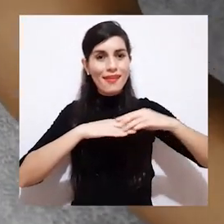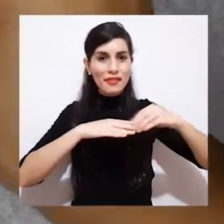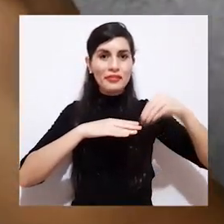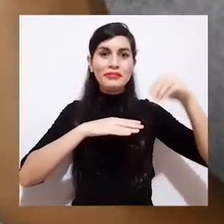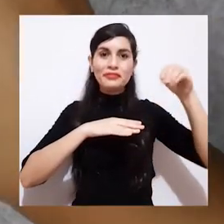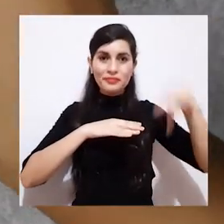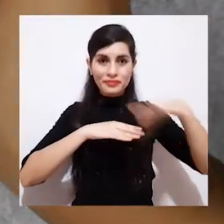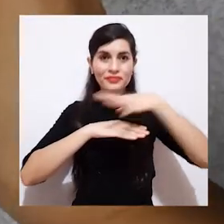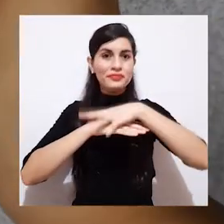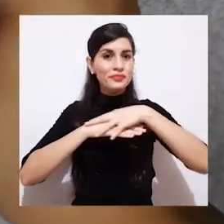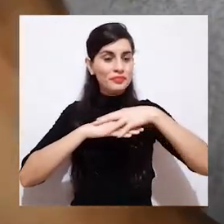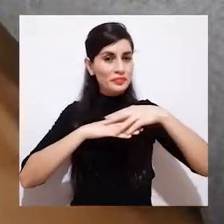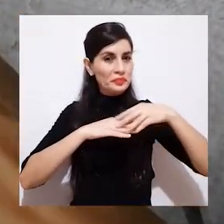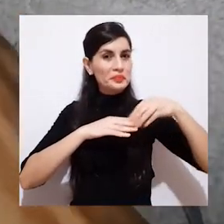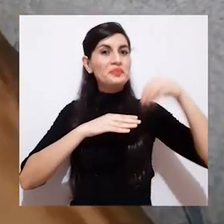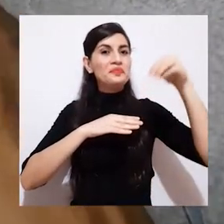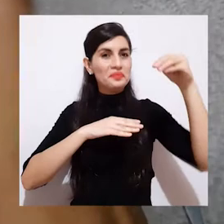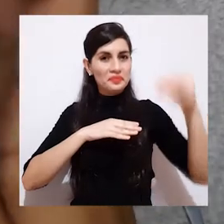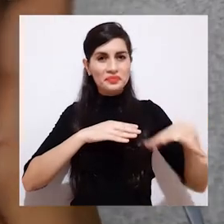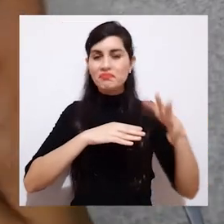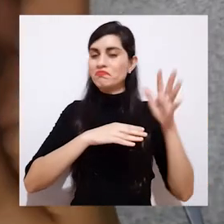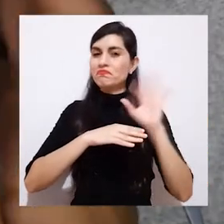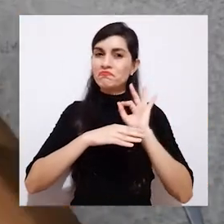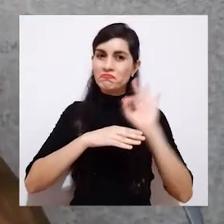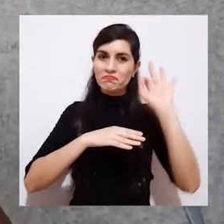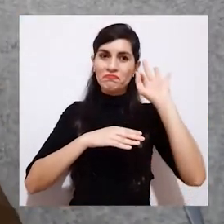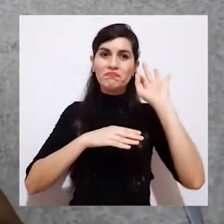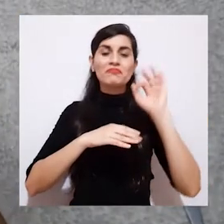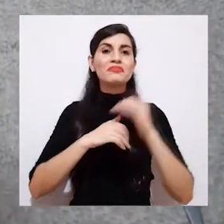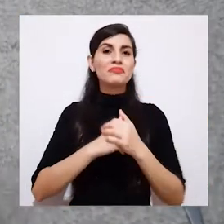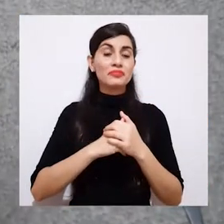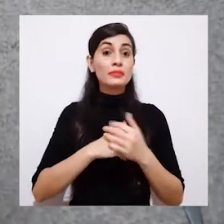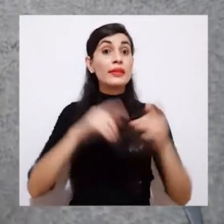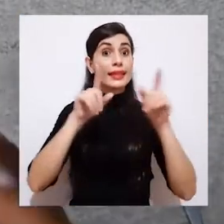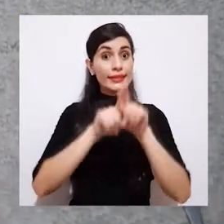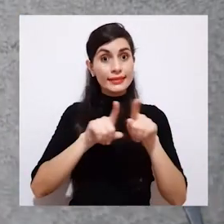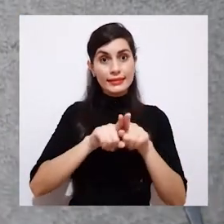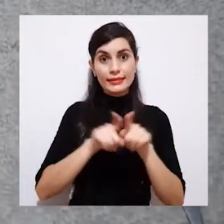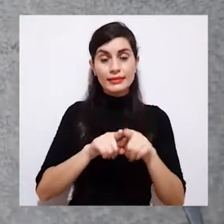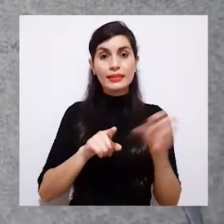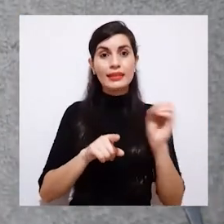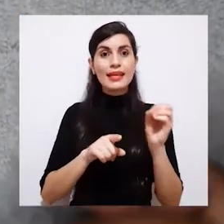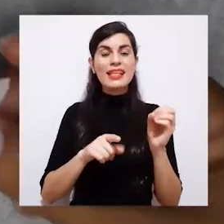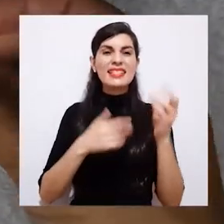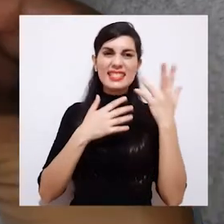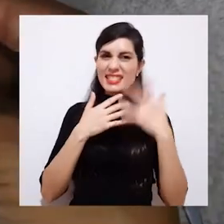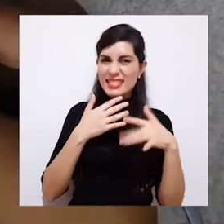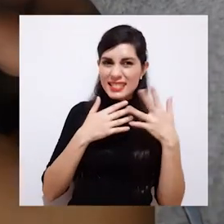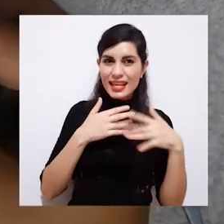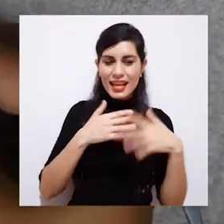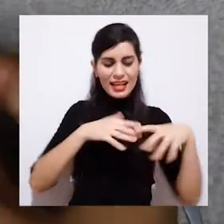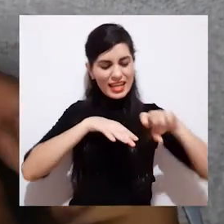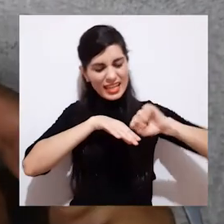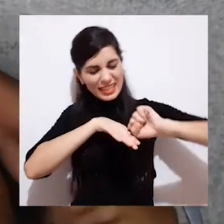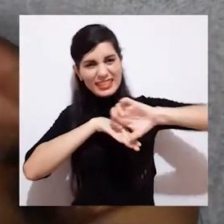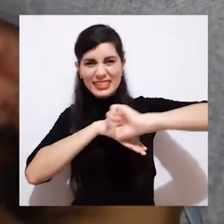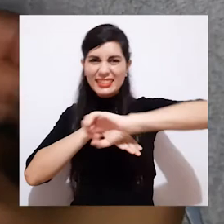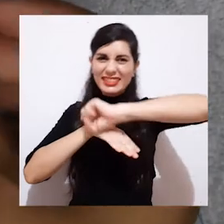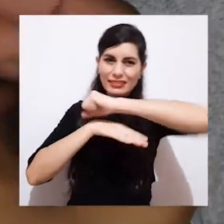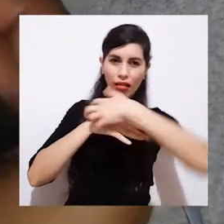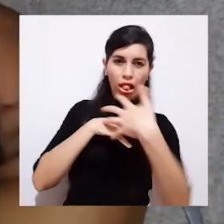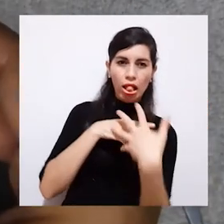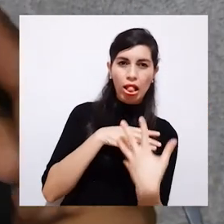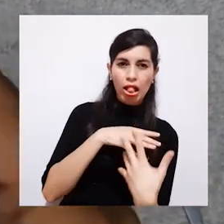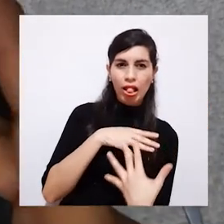a lo mucho, alcohol, y ya luego tú lo retiras sin mayor problema. Igual con las manchas de sangre, para que no te quede